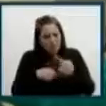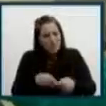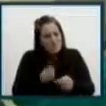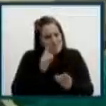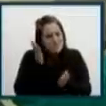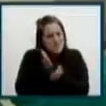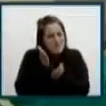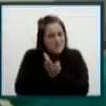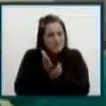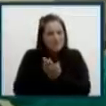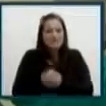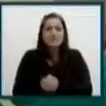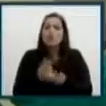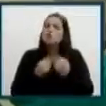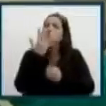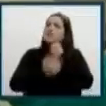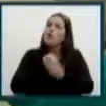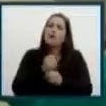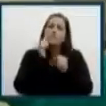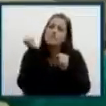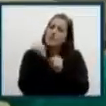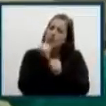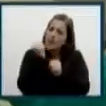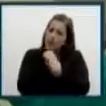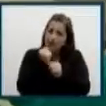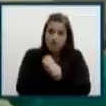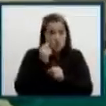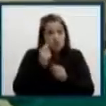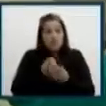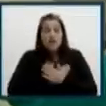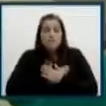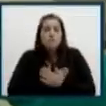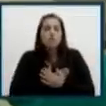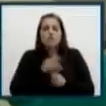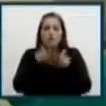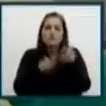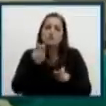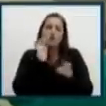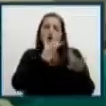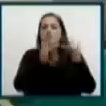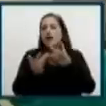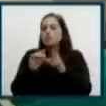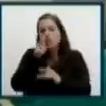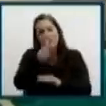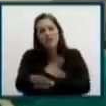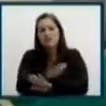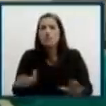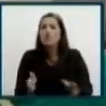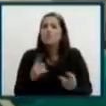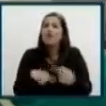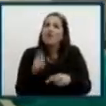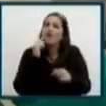Tranquilo. Me pasé los 5 años trabajando y el cariño de la gente, el contacto directo para trabajar, como yo